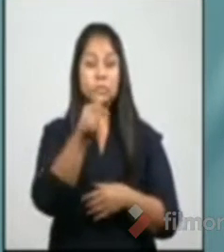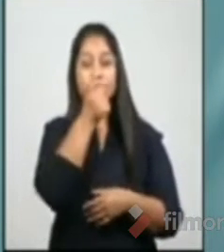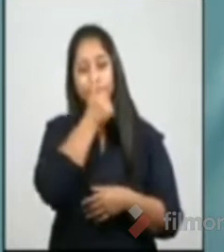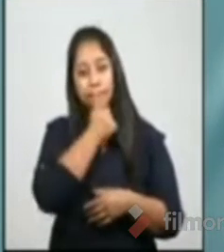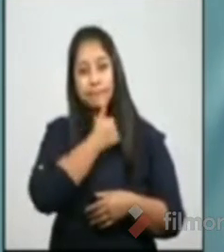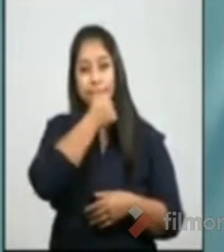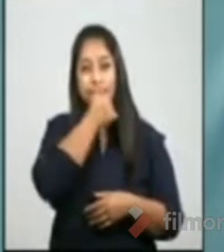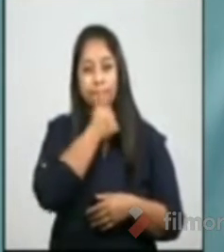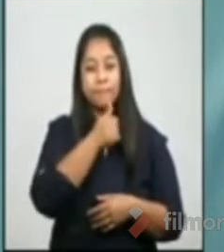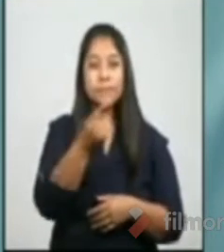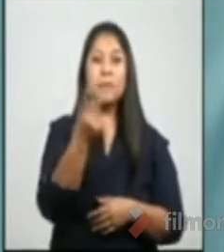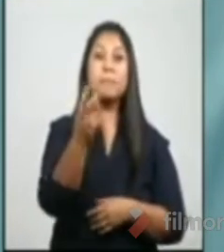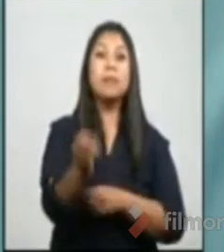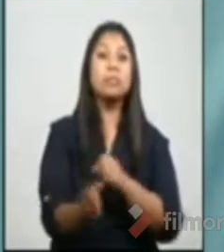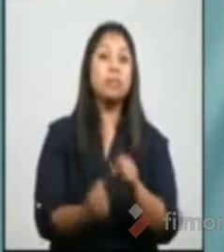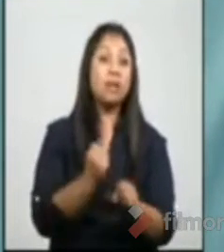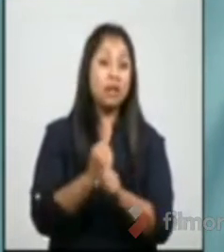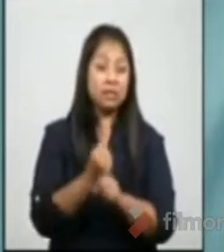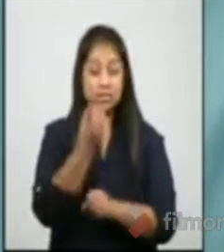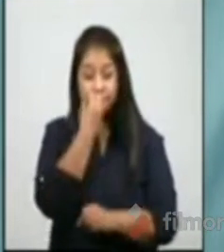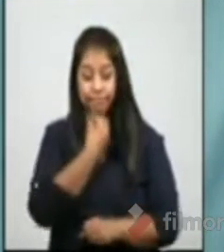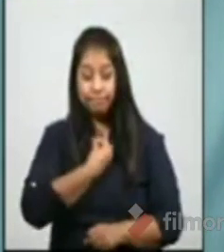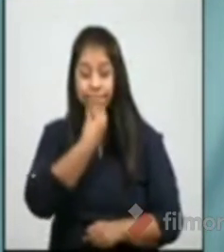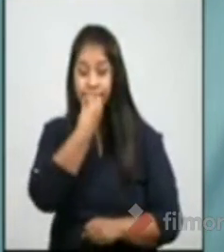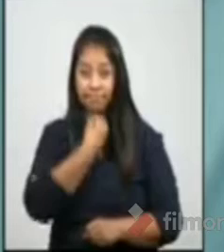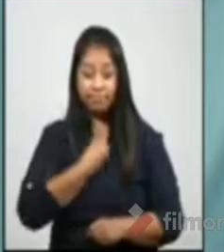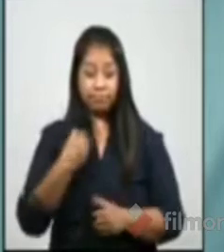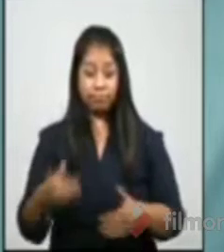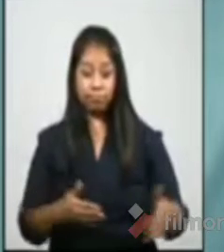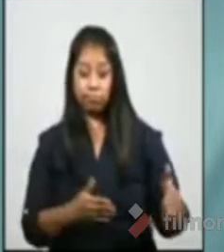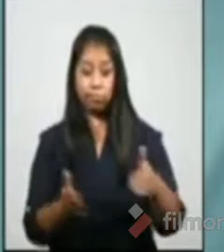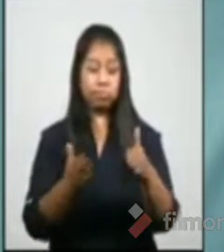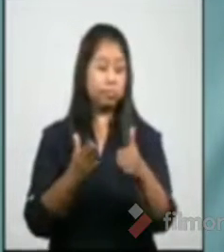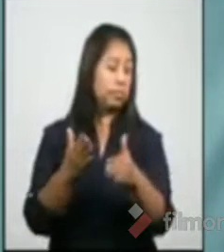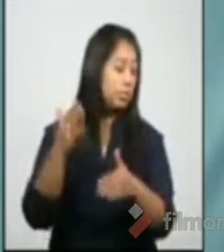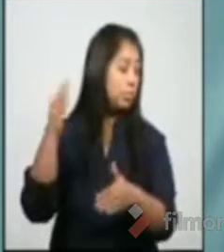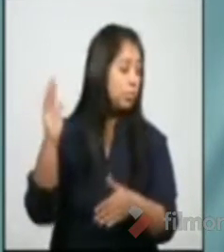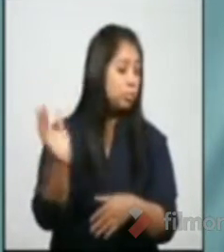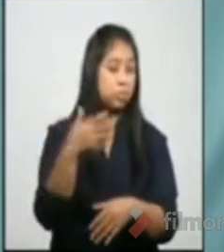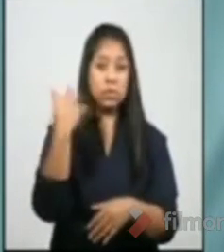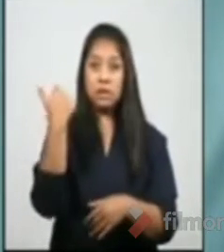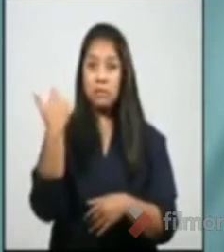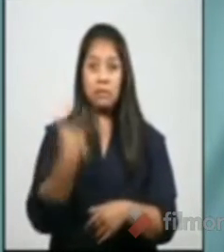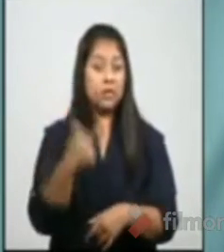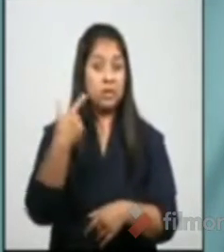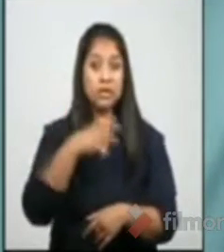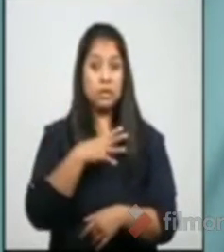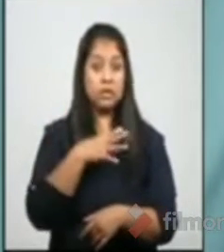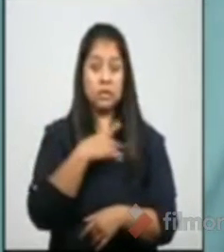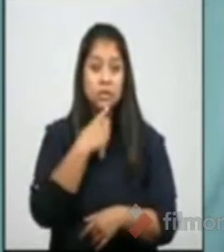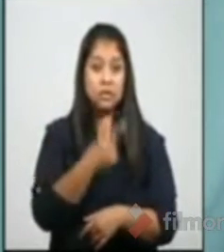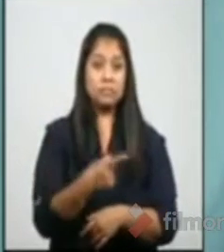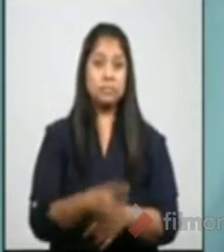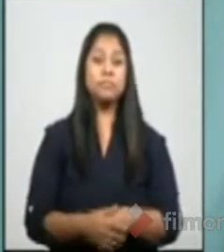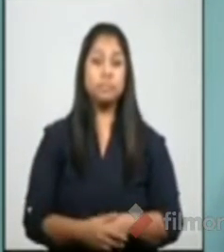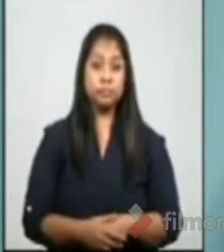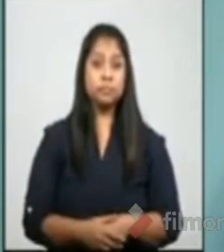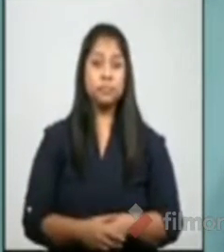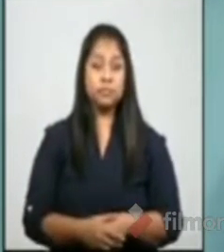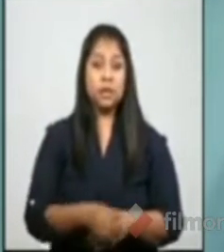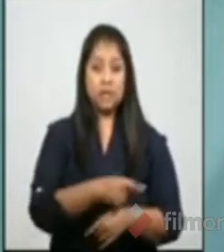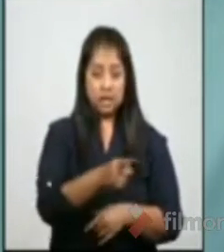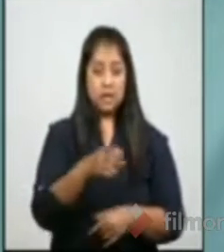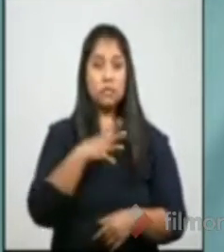por esos 20 años que aguantaron tener ese camino desgraciado que tenían, porque no hay otra manera de poderlo decir.